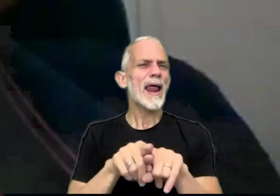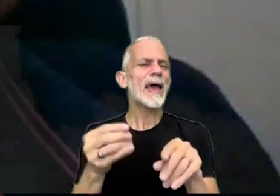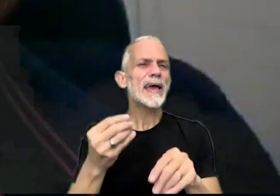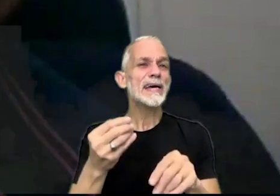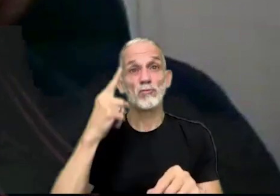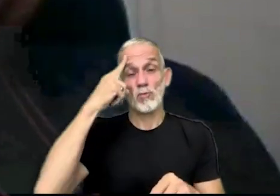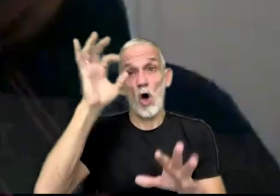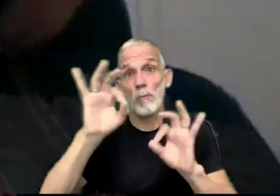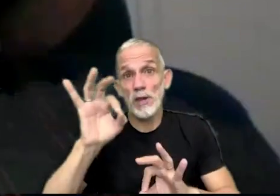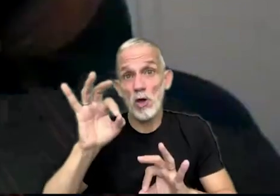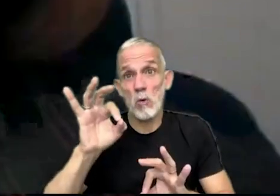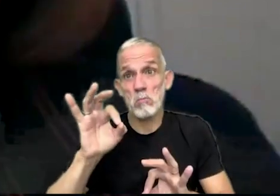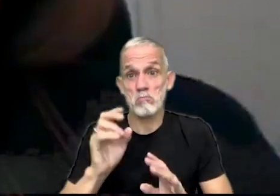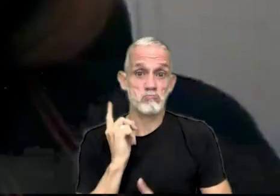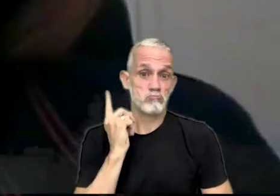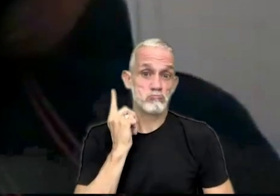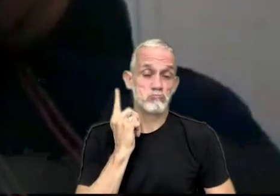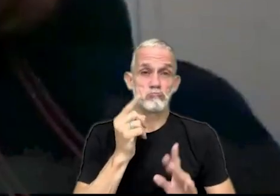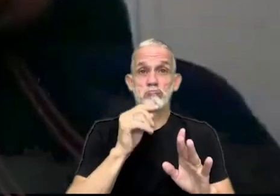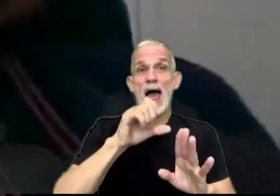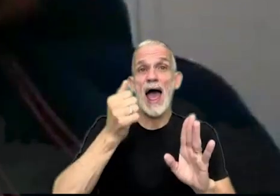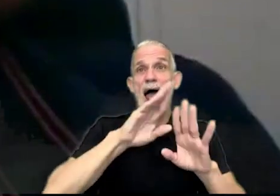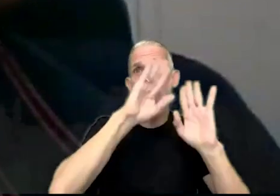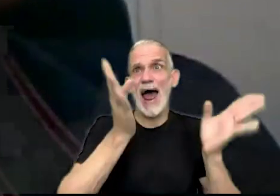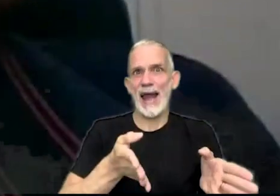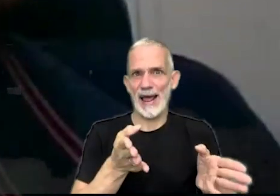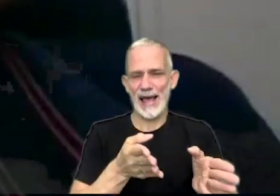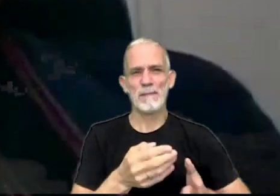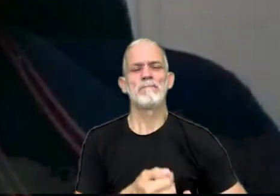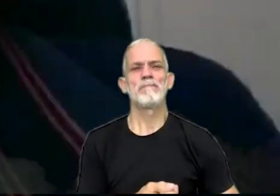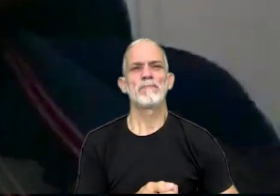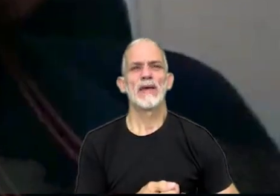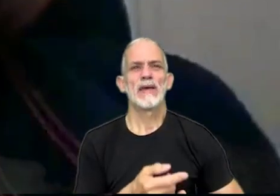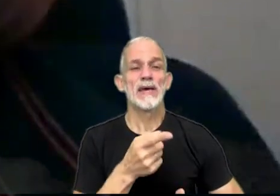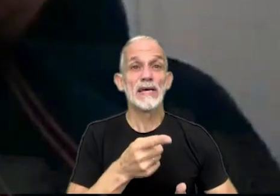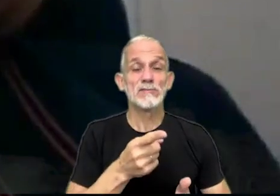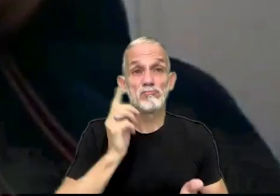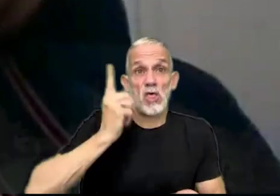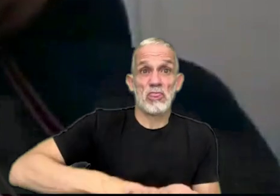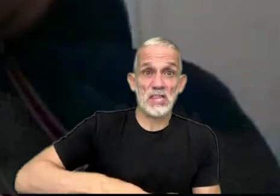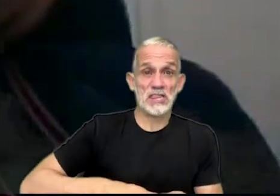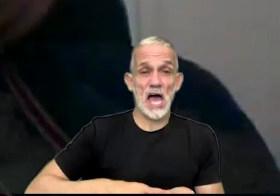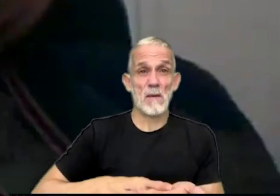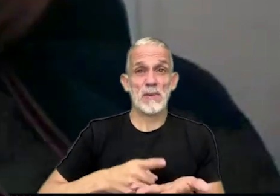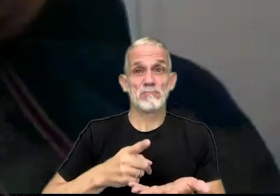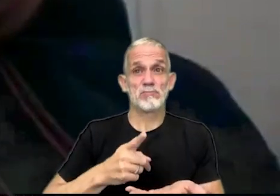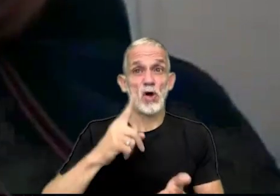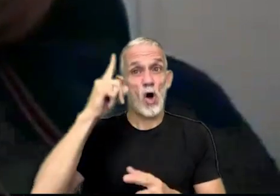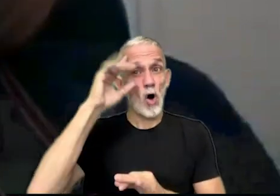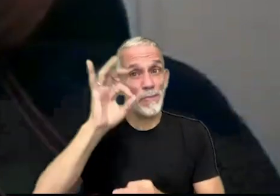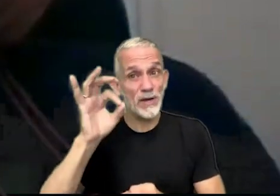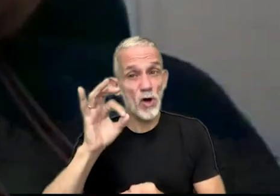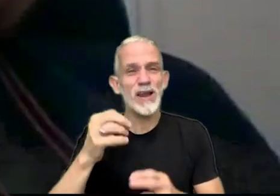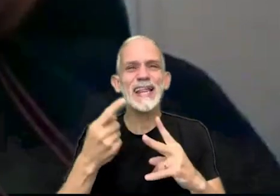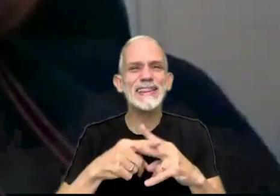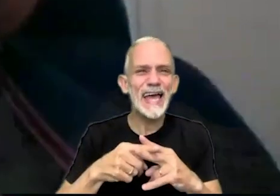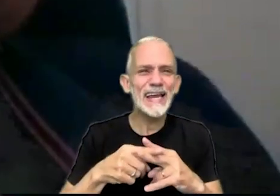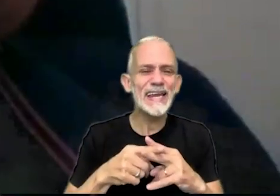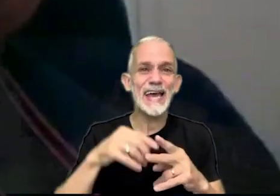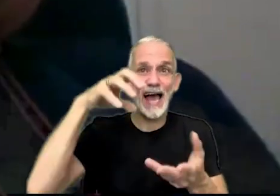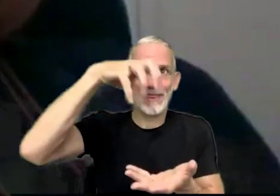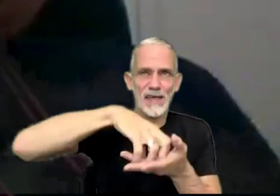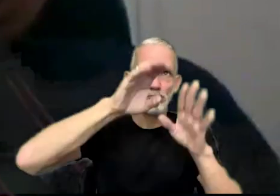una opinión unilateral del fisco. Cuando una dictamen es una opinión técnica